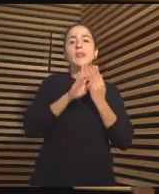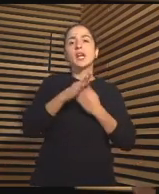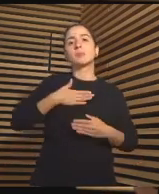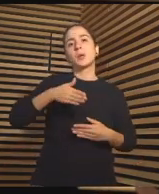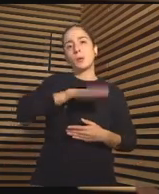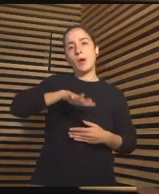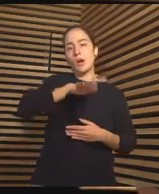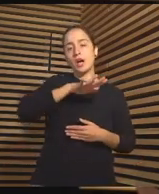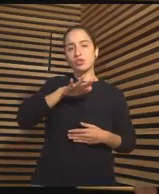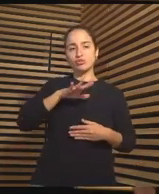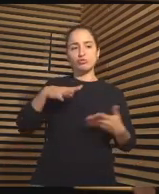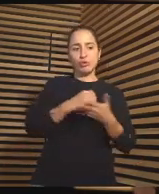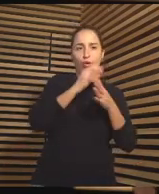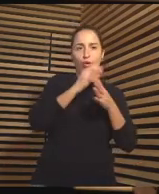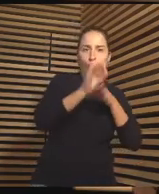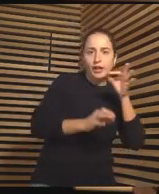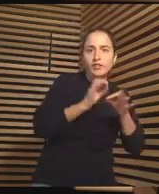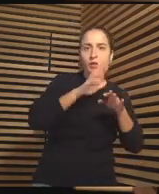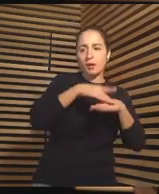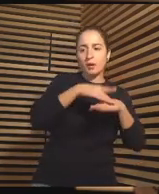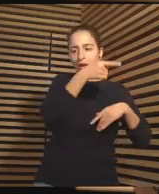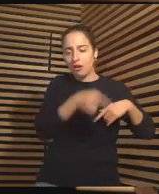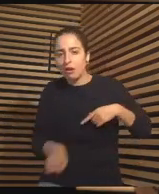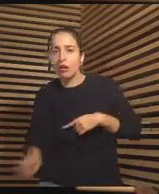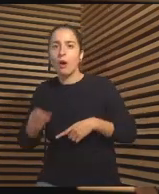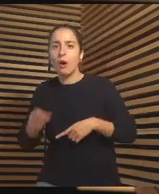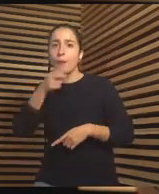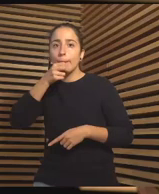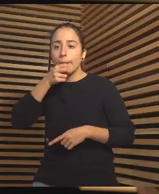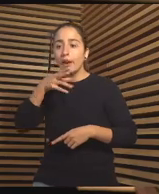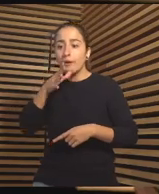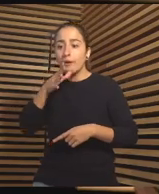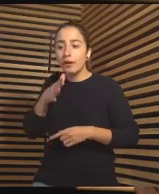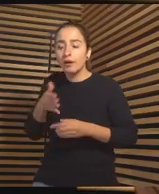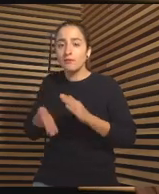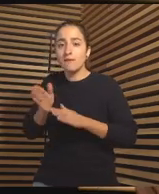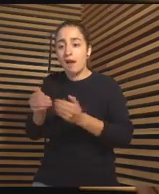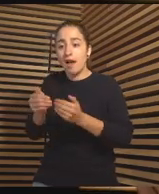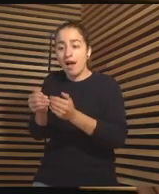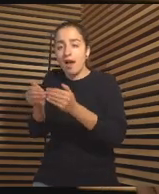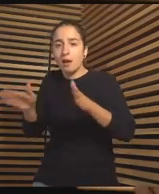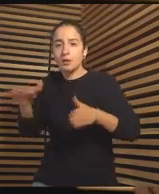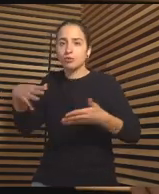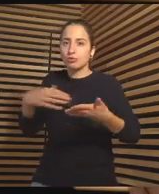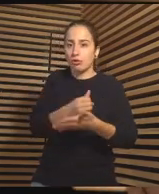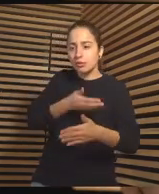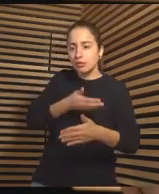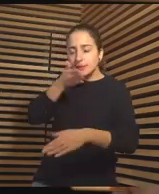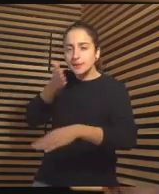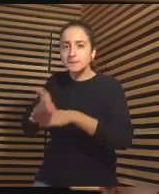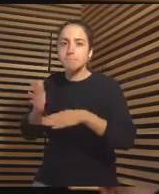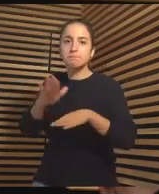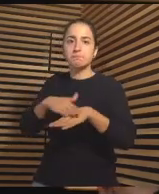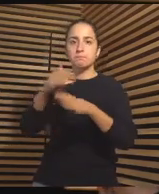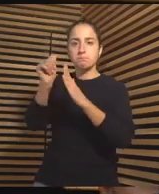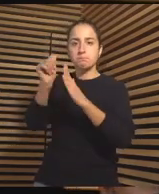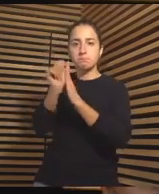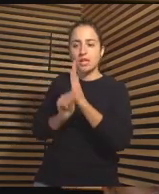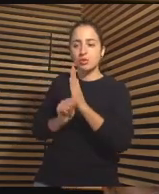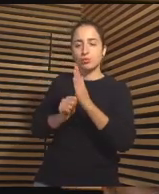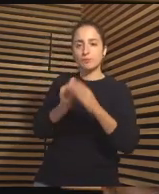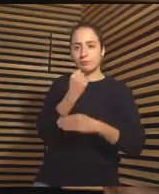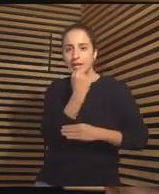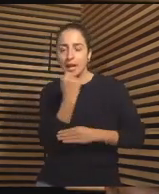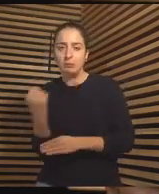comprar menús a los bares que estaban abriendo. Y nos organizamos para darles publicidad a los